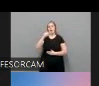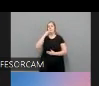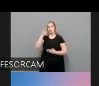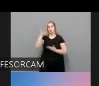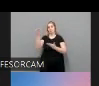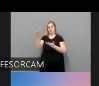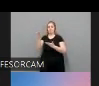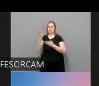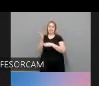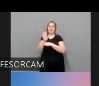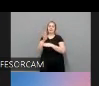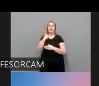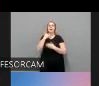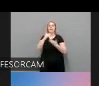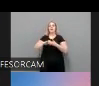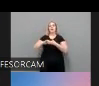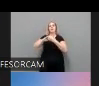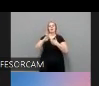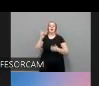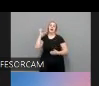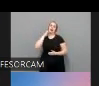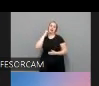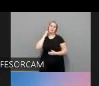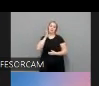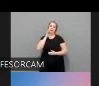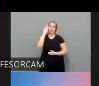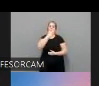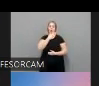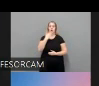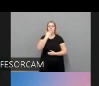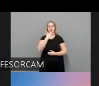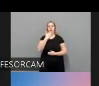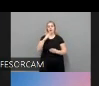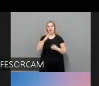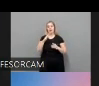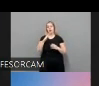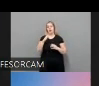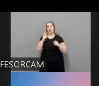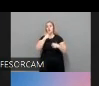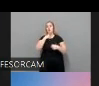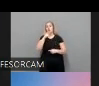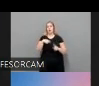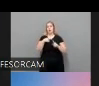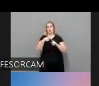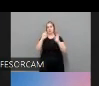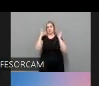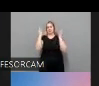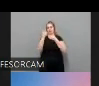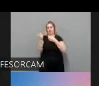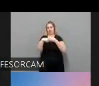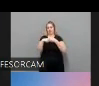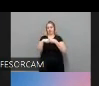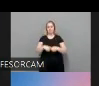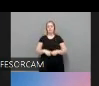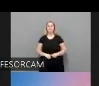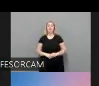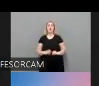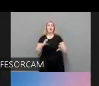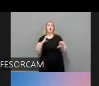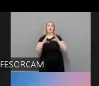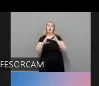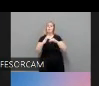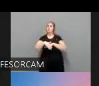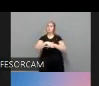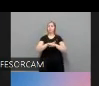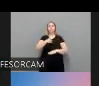a Confederación ASPACE por invitar al Consejo General de Colegios de Logopedas para abrir este seminario. La comunicación es un derecho fundamental y